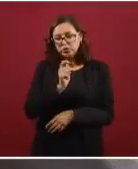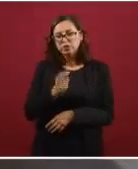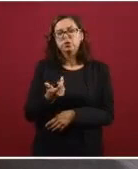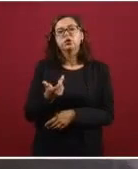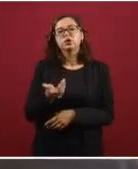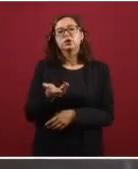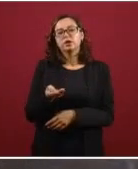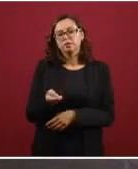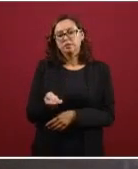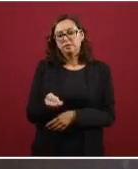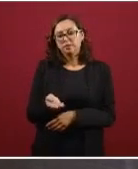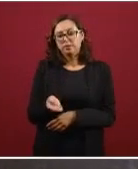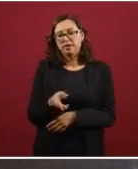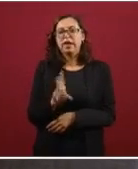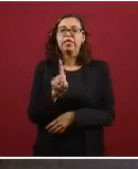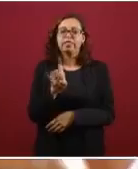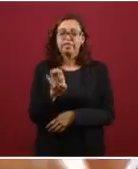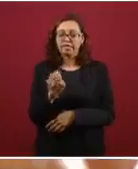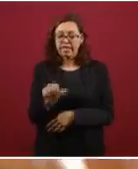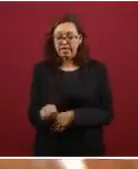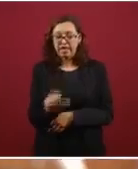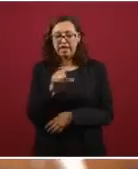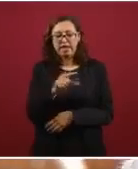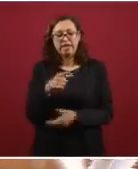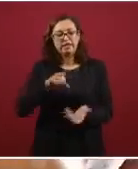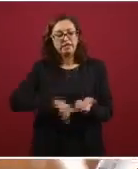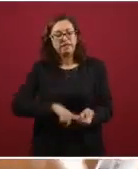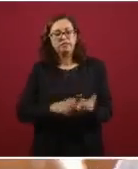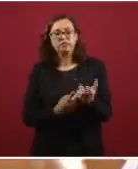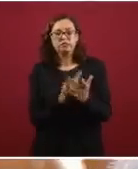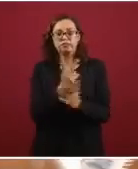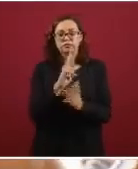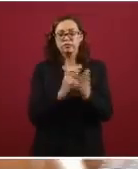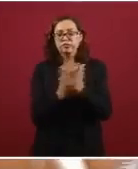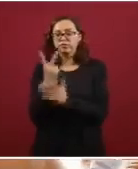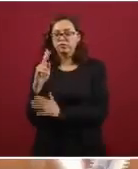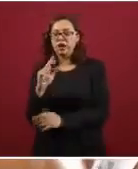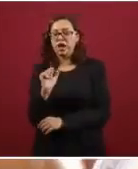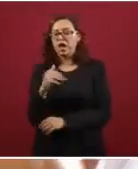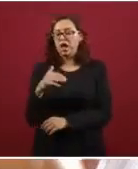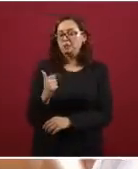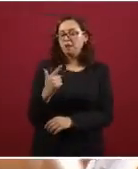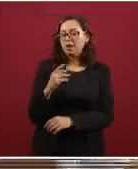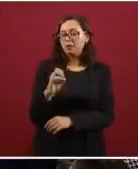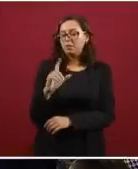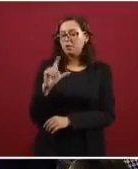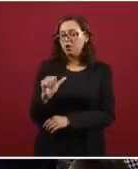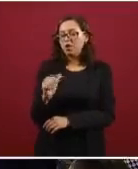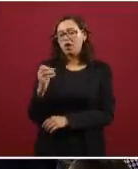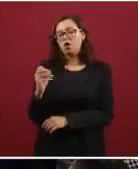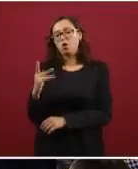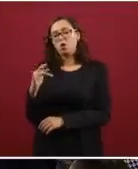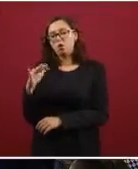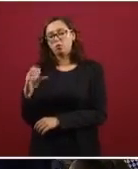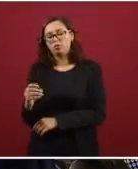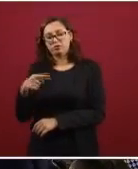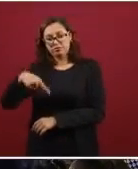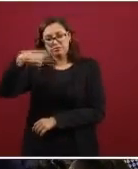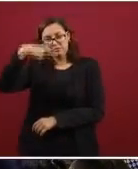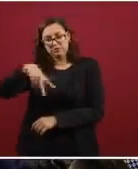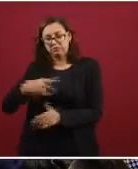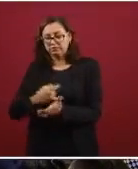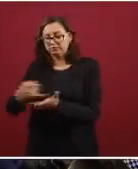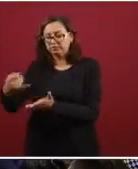DEA está muy preocupada por el cultivo de amapola de opio en México. La ONU alerta que el mercado mundial de